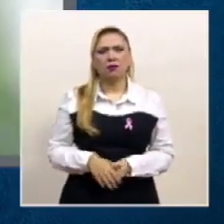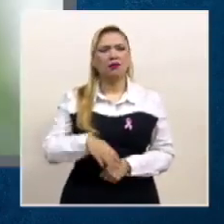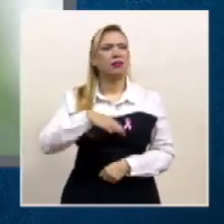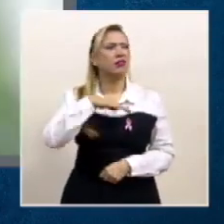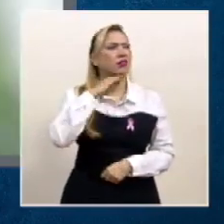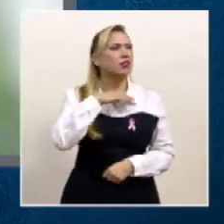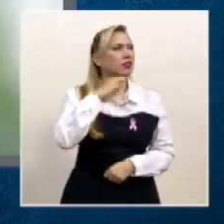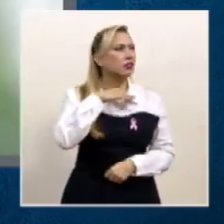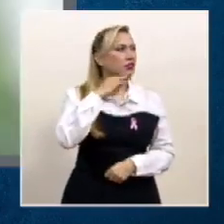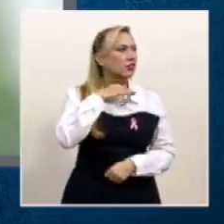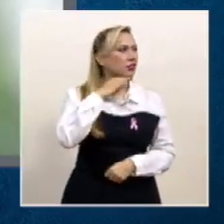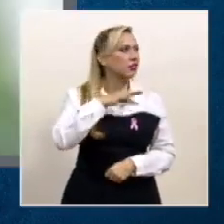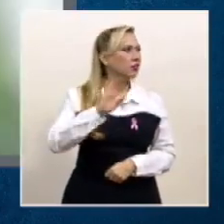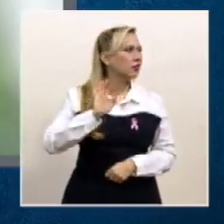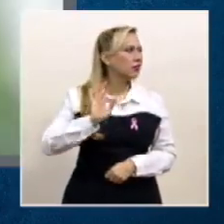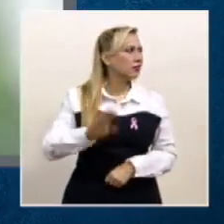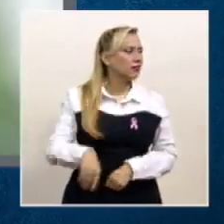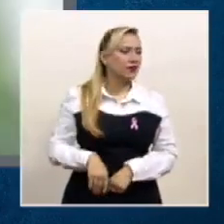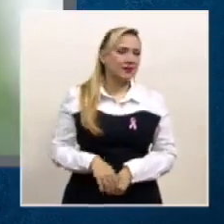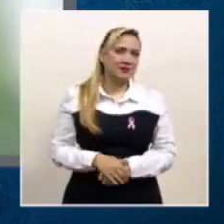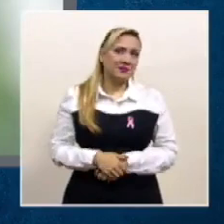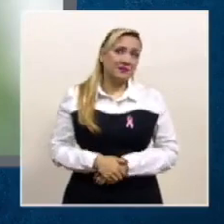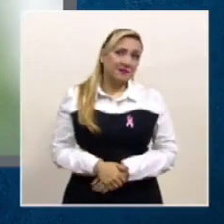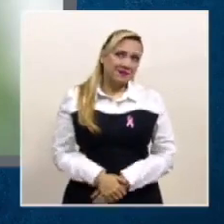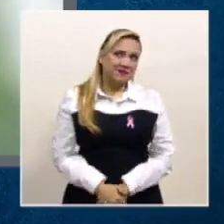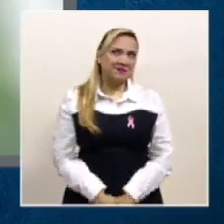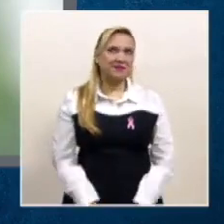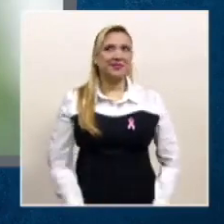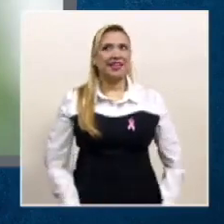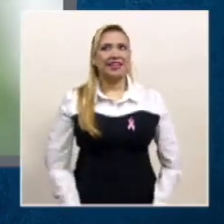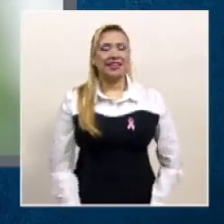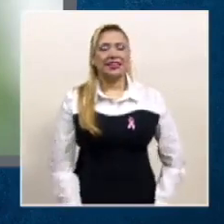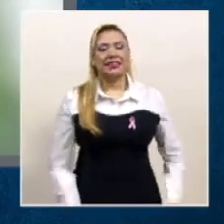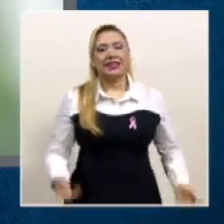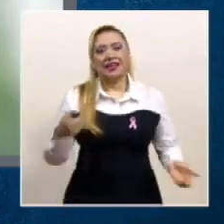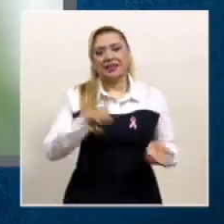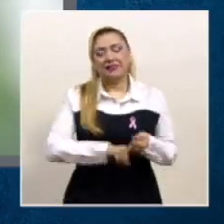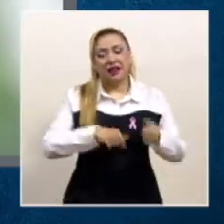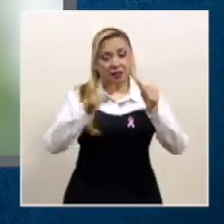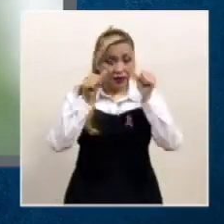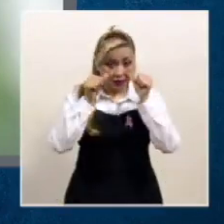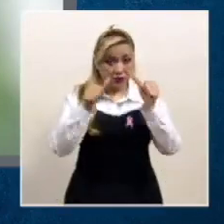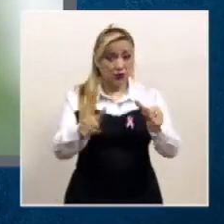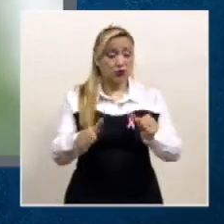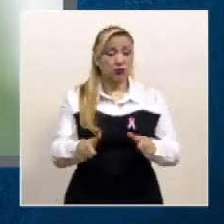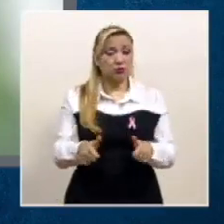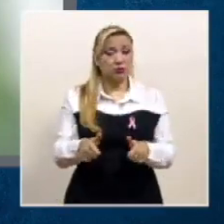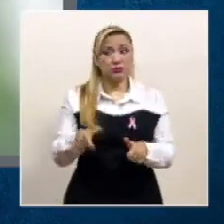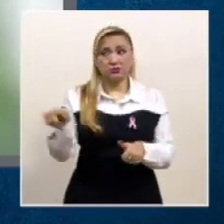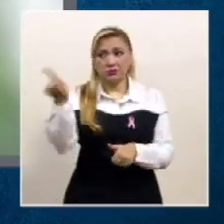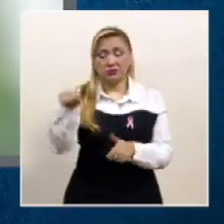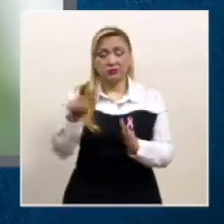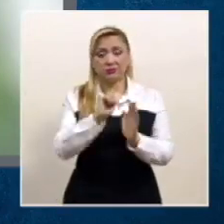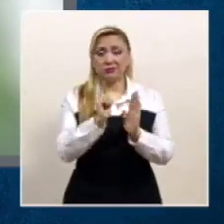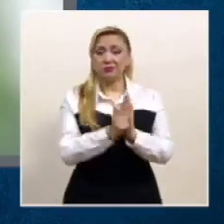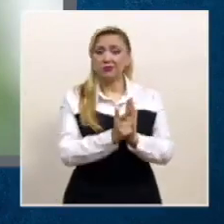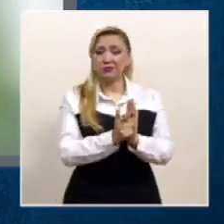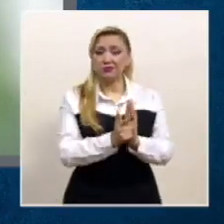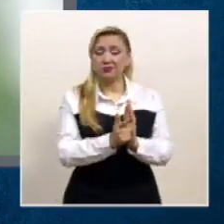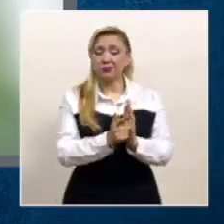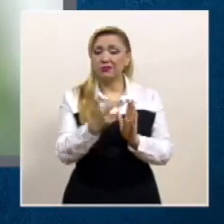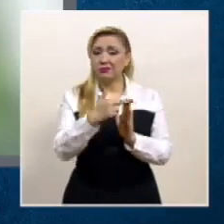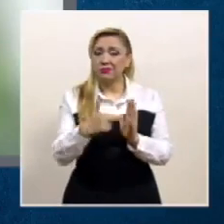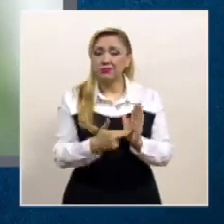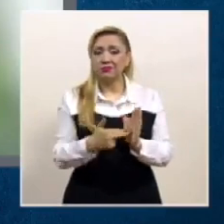distracción, por decirlo muy sutil, en la atención de la política pública en